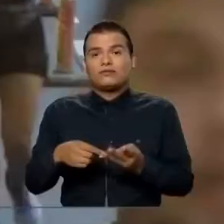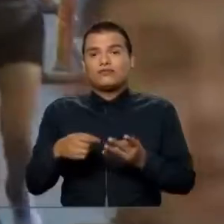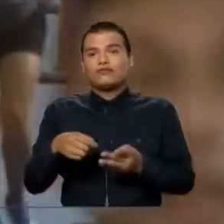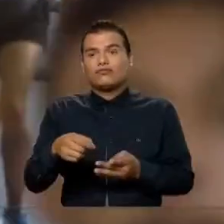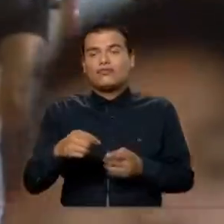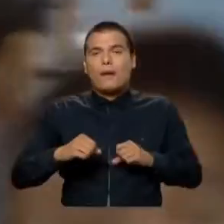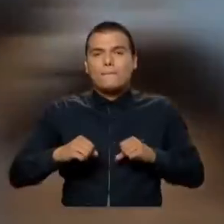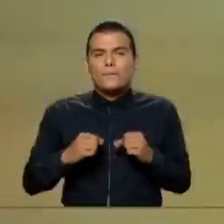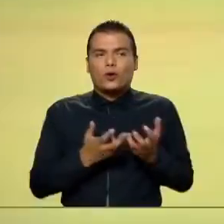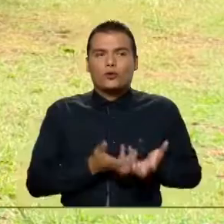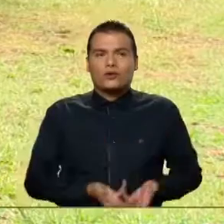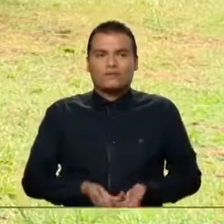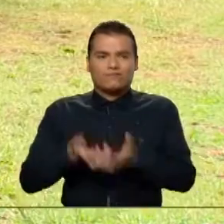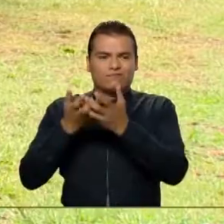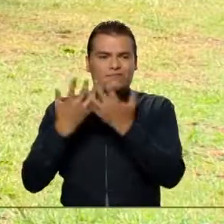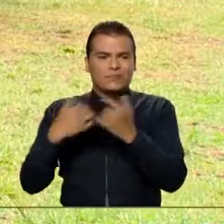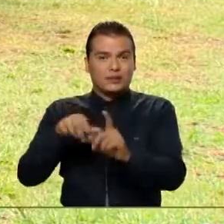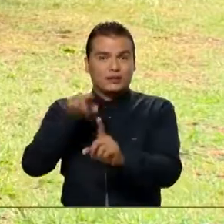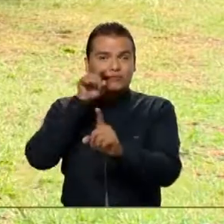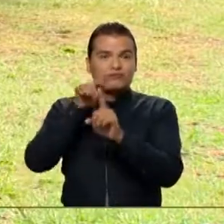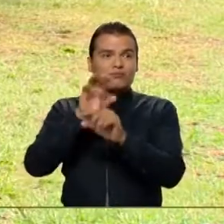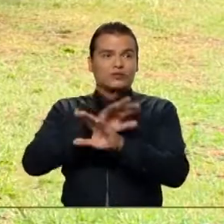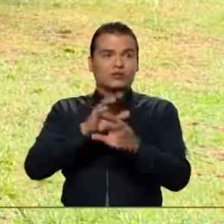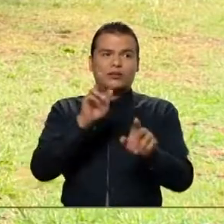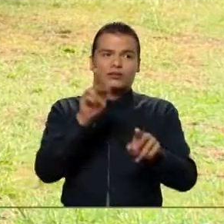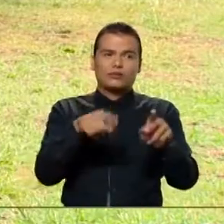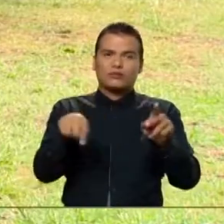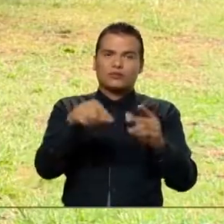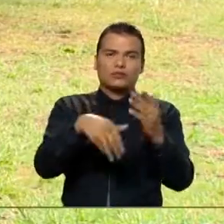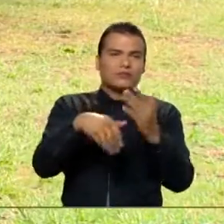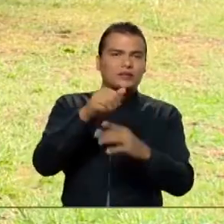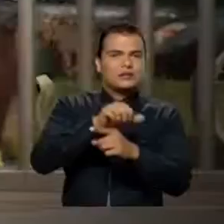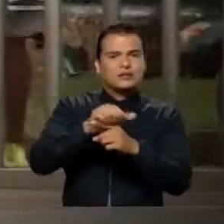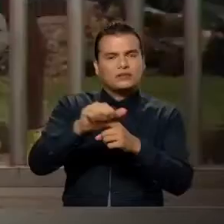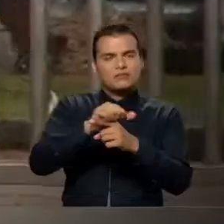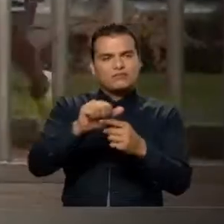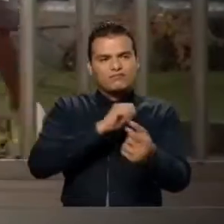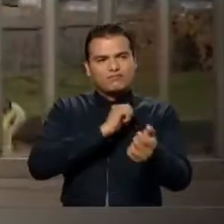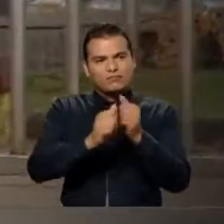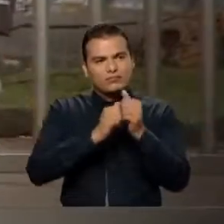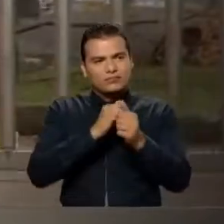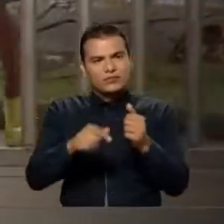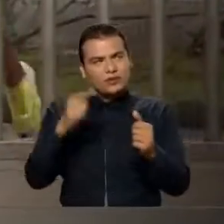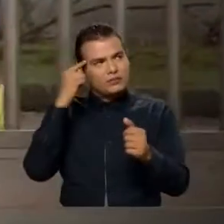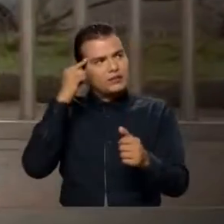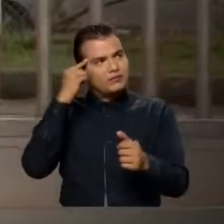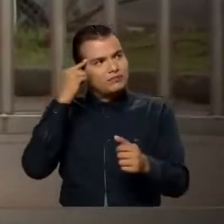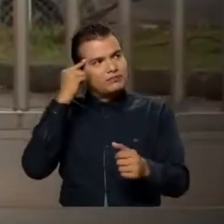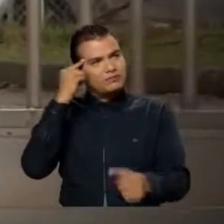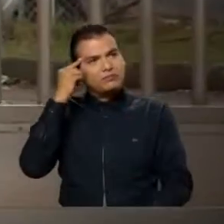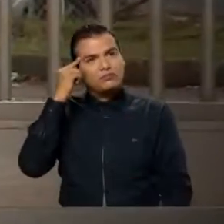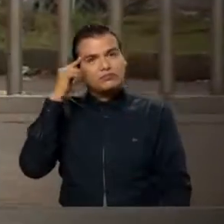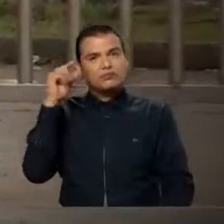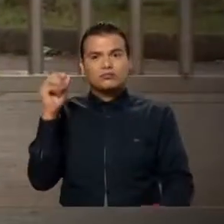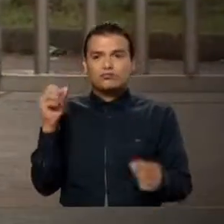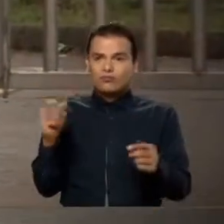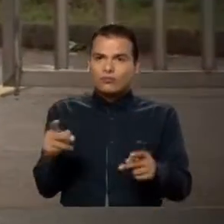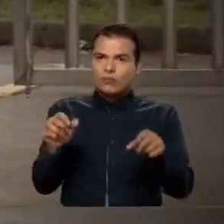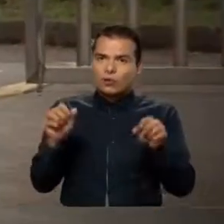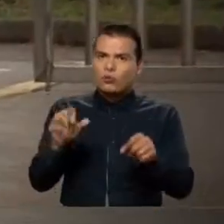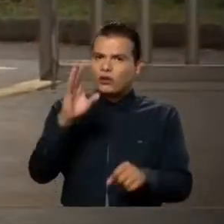Media Maratón de Bogotá. A las personas que se están dedicando al deporte, a los que están creciendo, que piensen bien las cosas, que